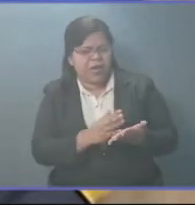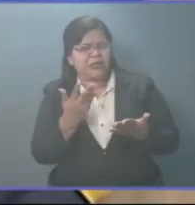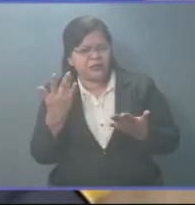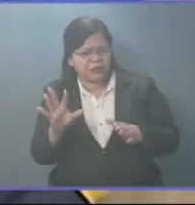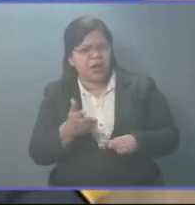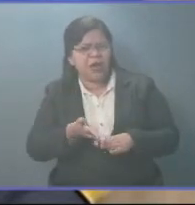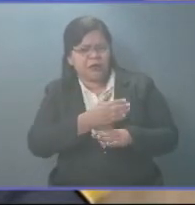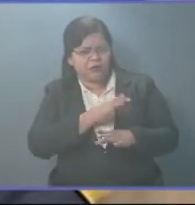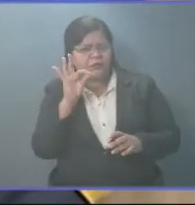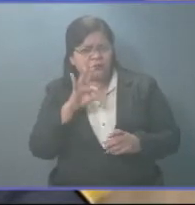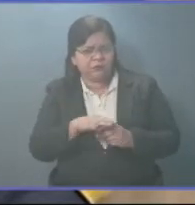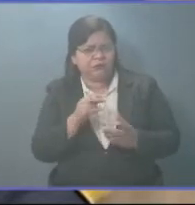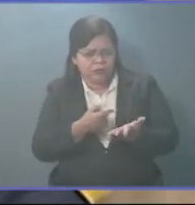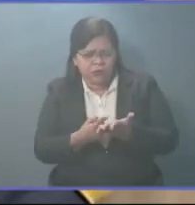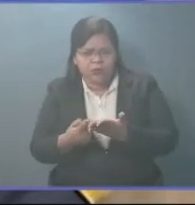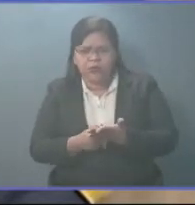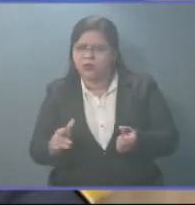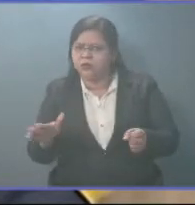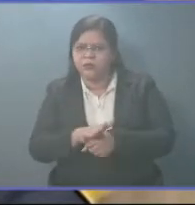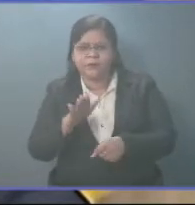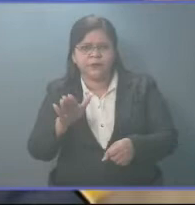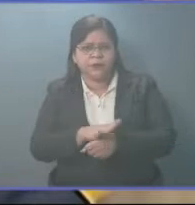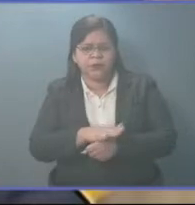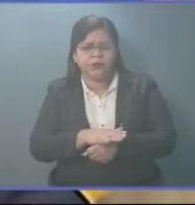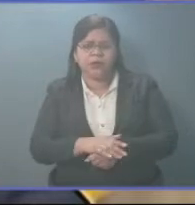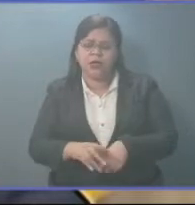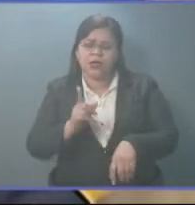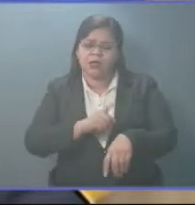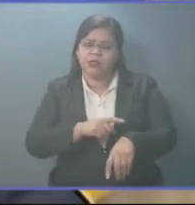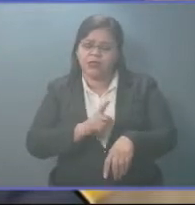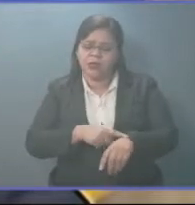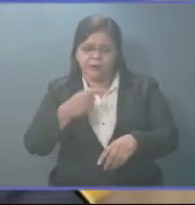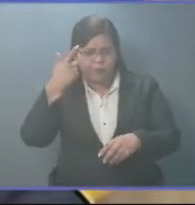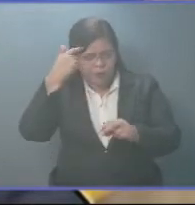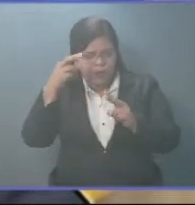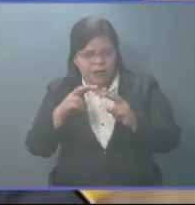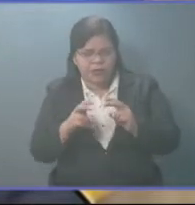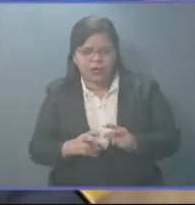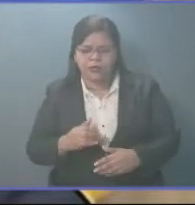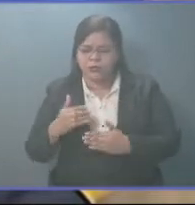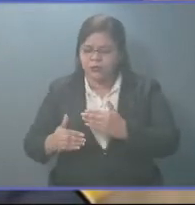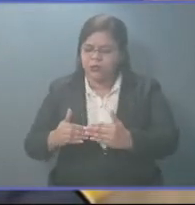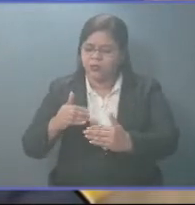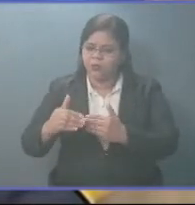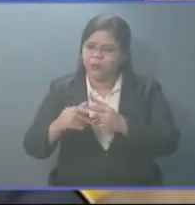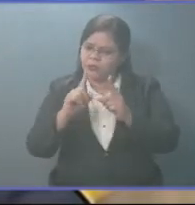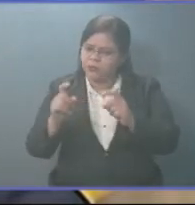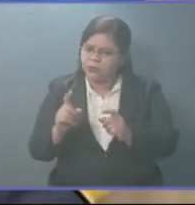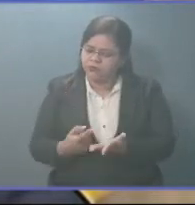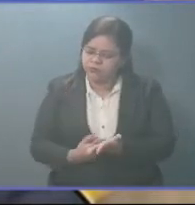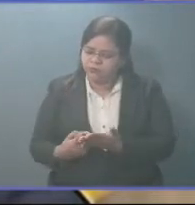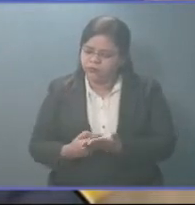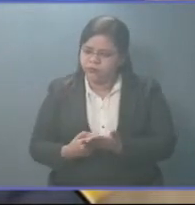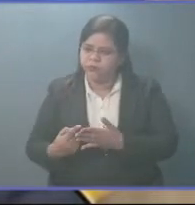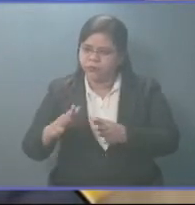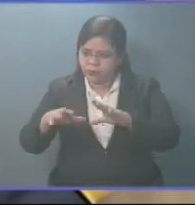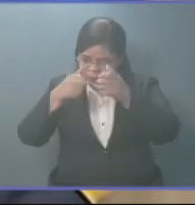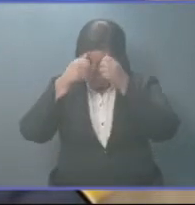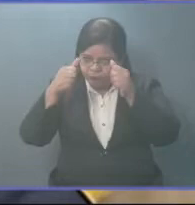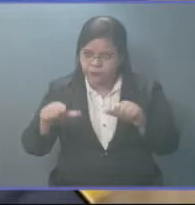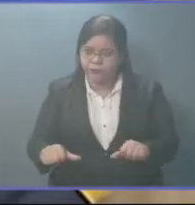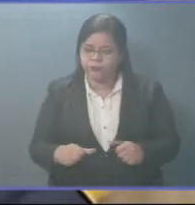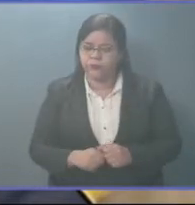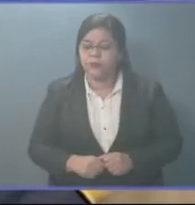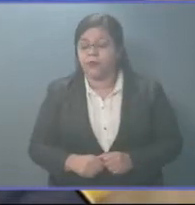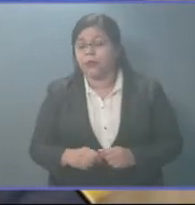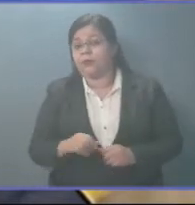debidamente abordados, discutidos y analizados en su seno durante el análisis y procesos de consulta realizados para su aprobación.